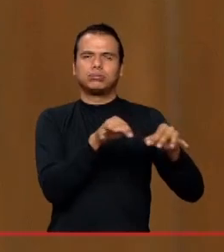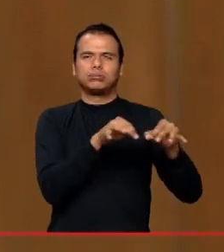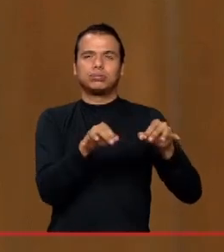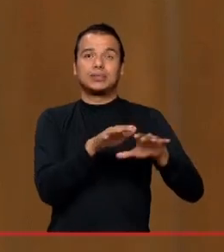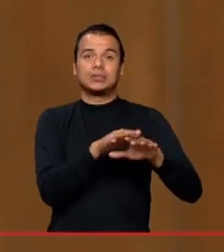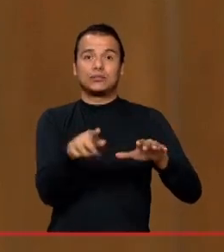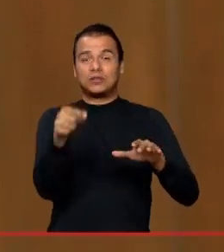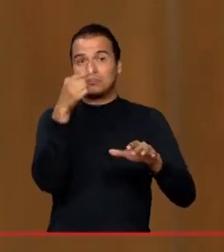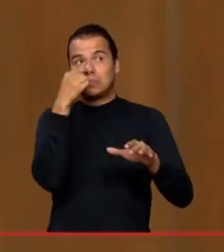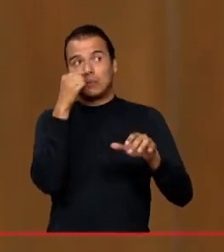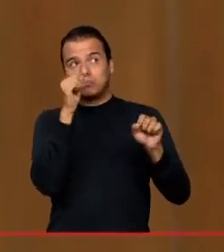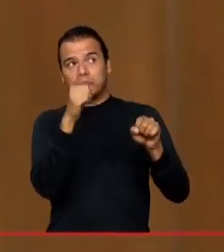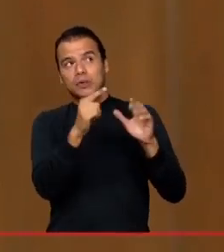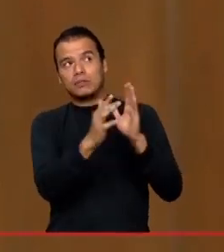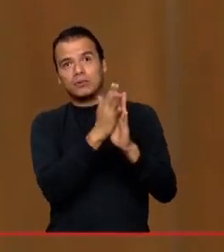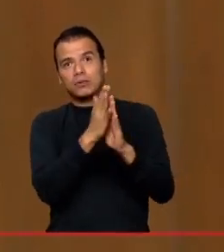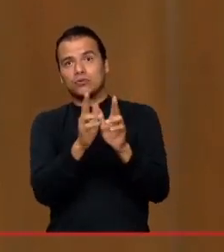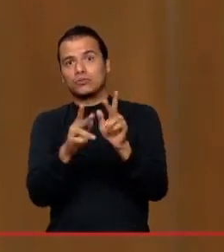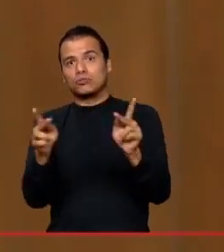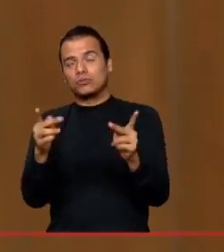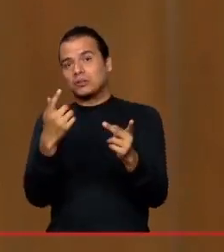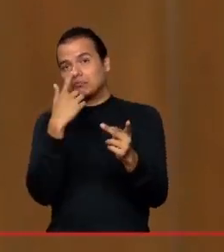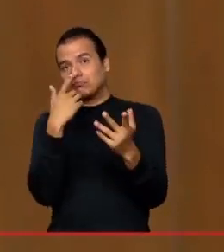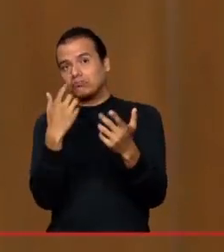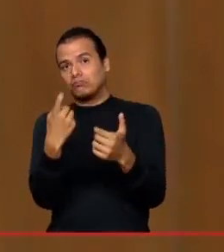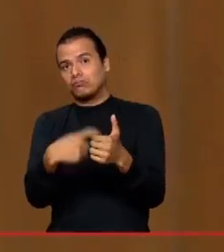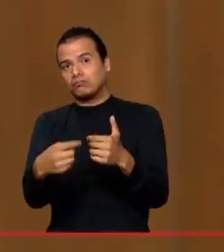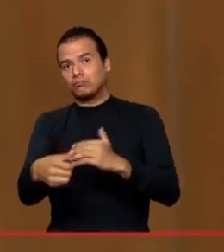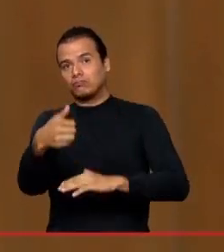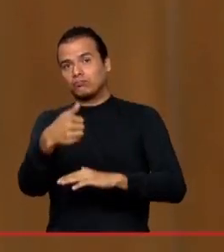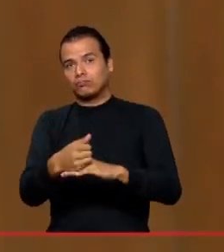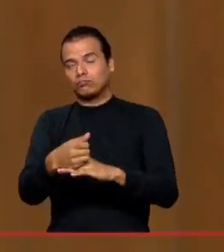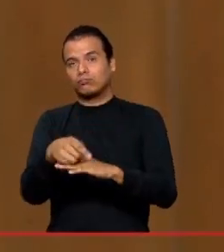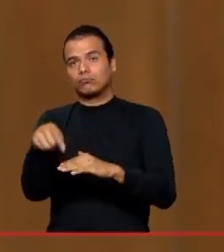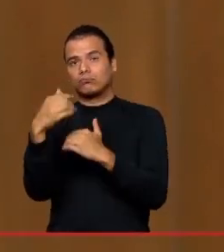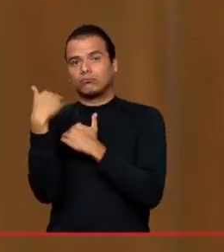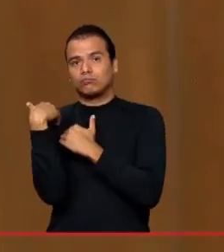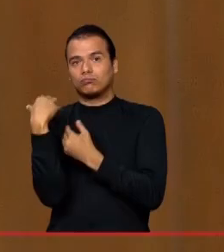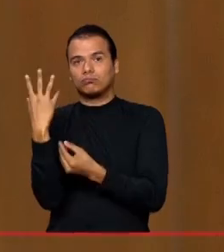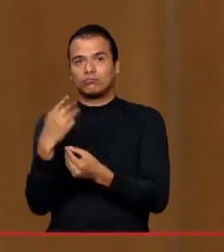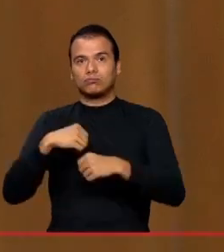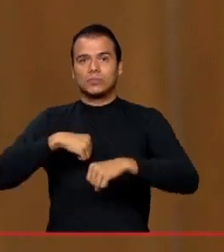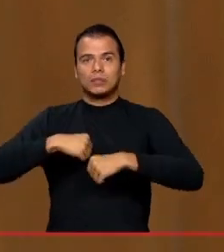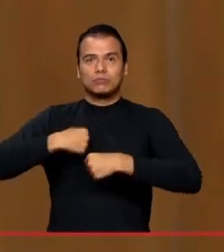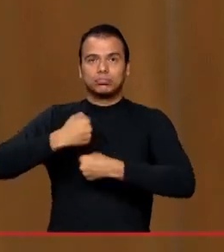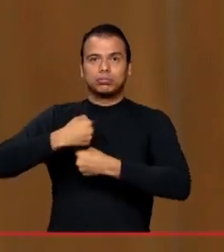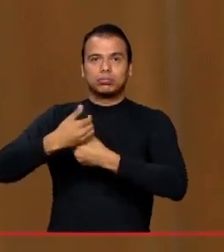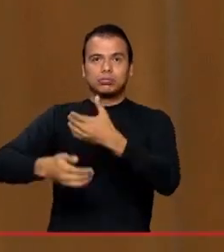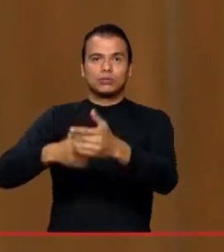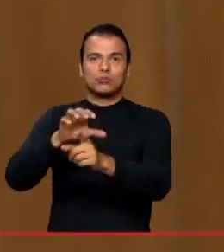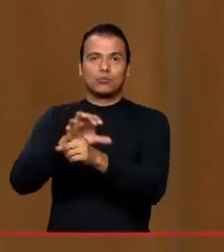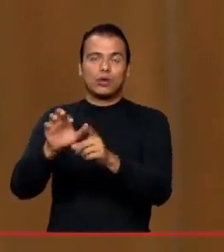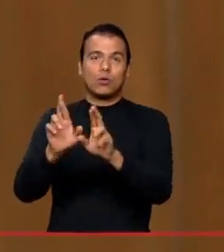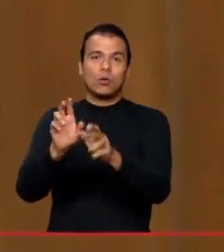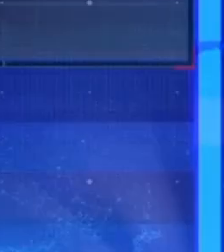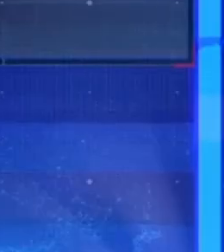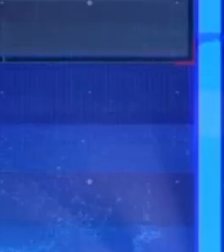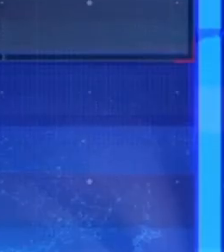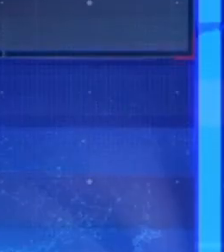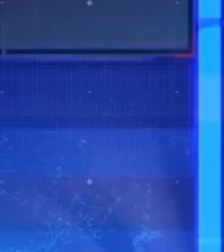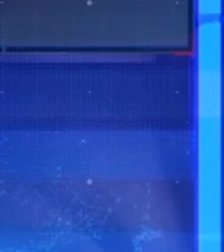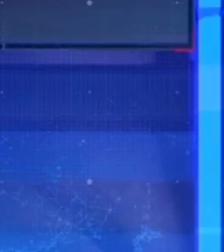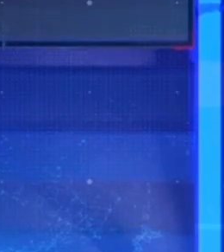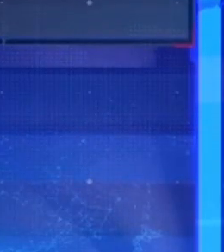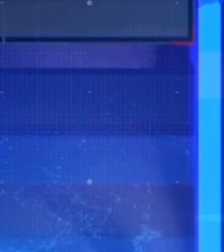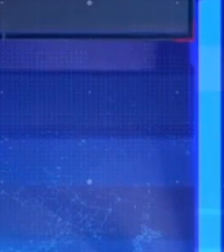Y bueno, esperamos que todos estos directores, estos artistas que lideran estos procesos de nuestro departamento participen de esta convocatoria.